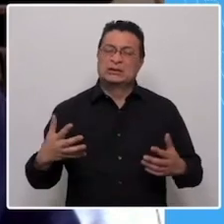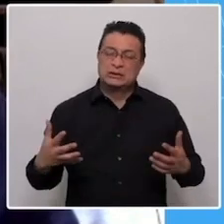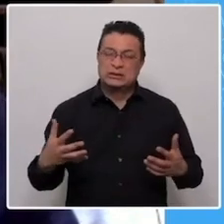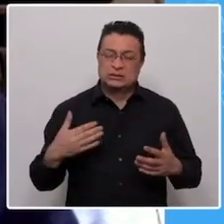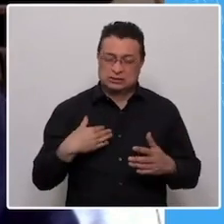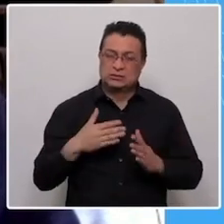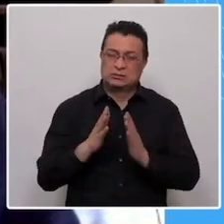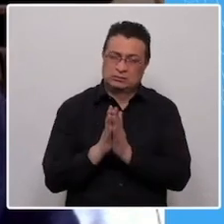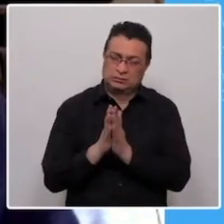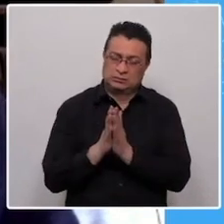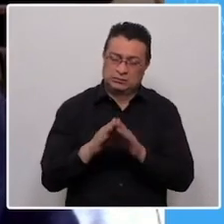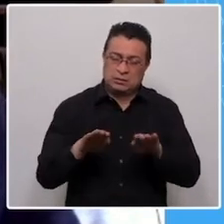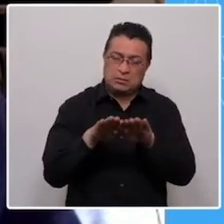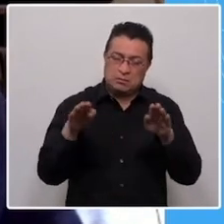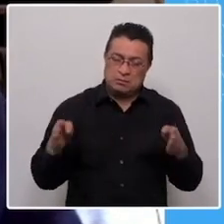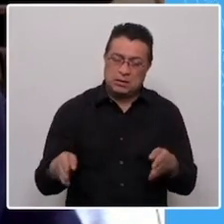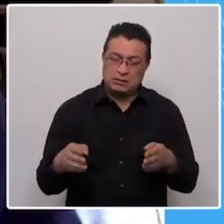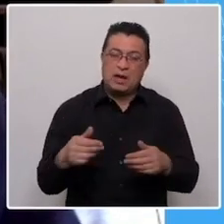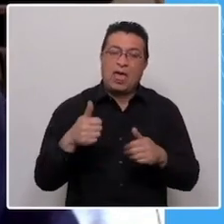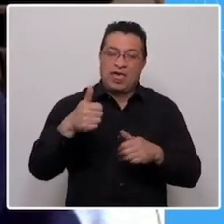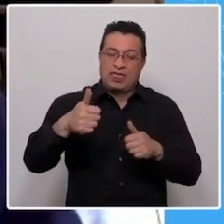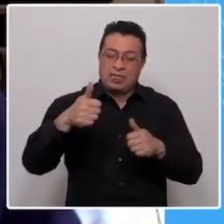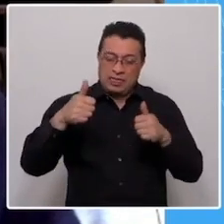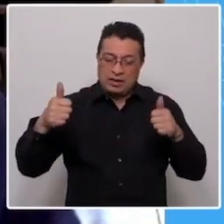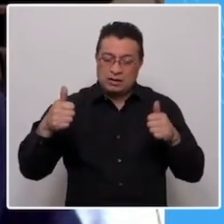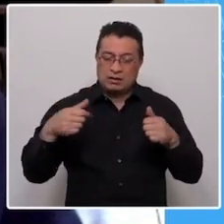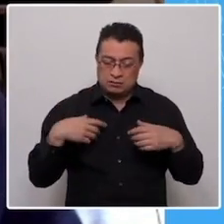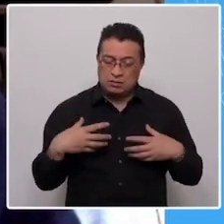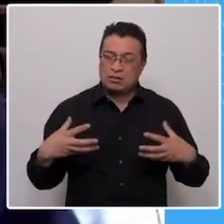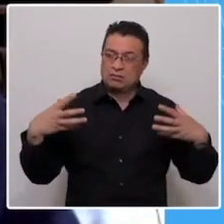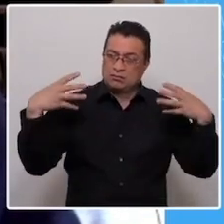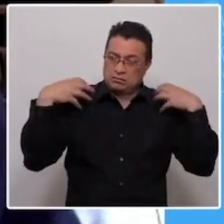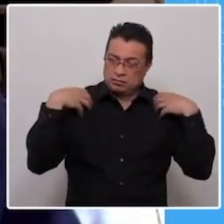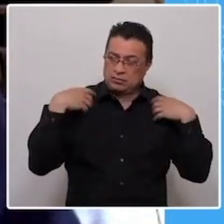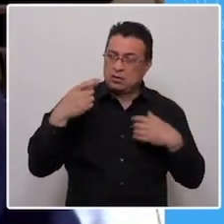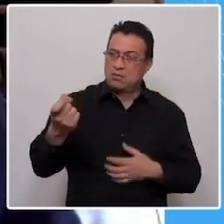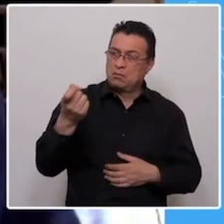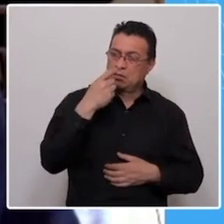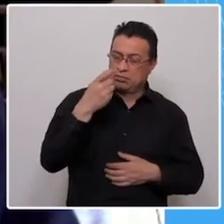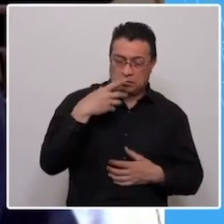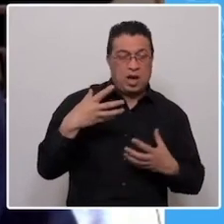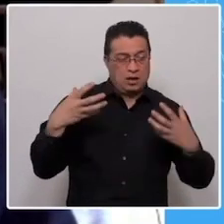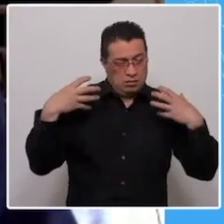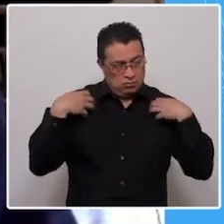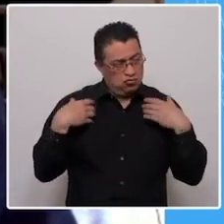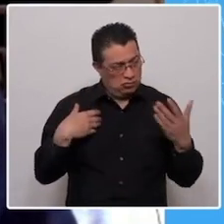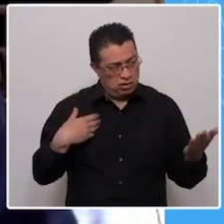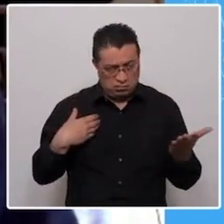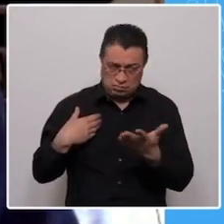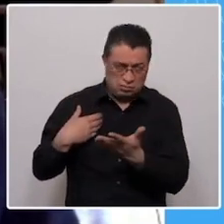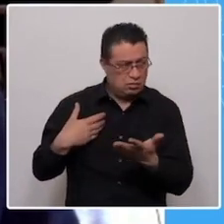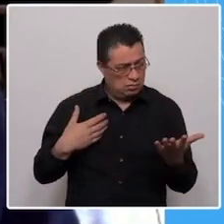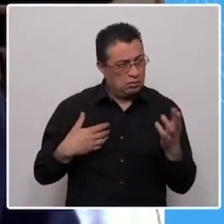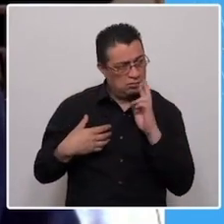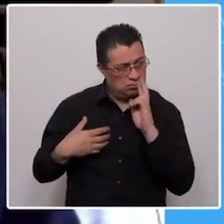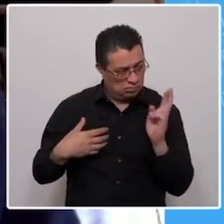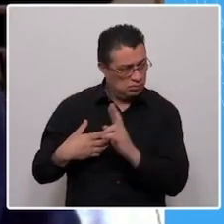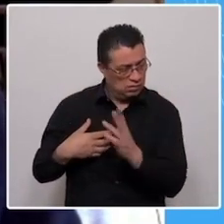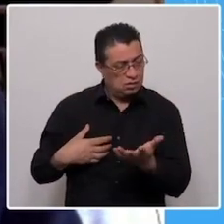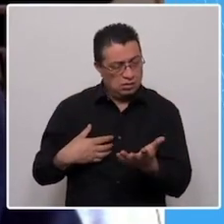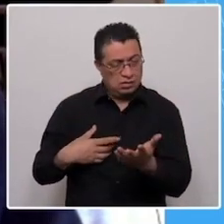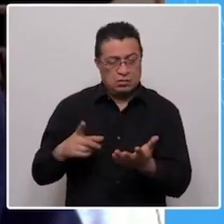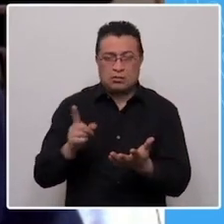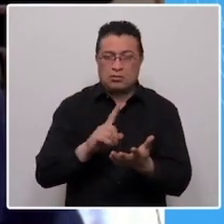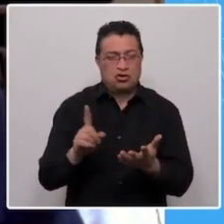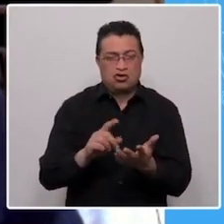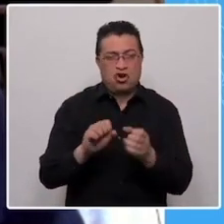mesa directiva hacerse cargo de los cargos que se están formulando, porque es